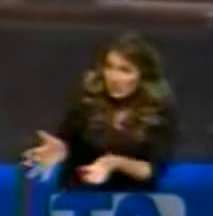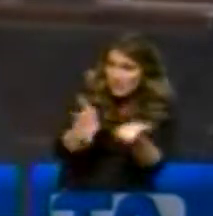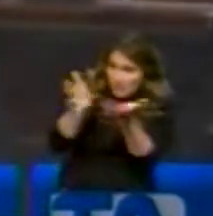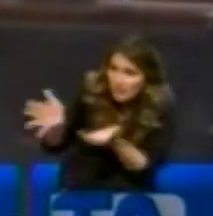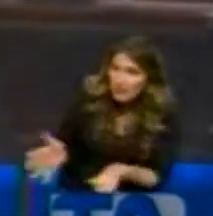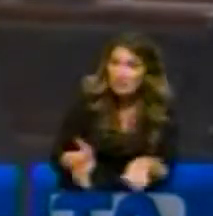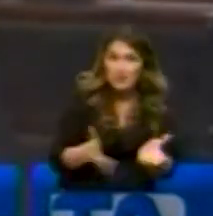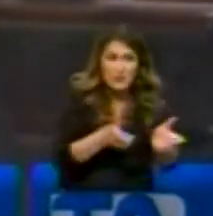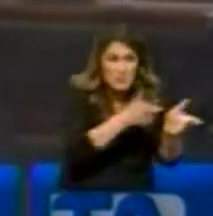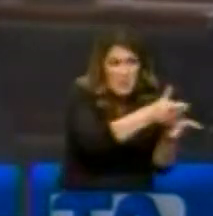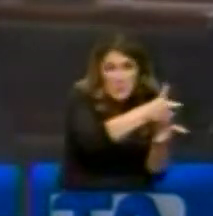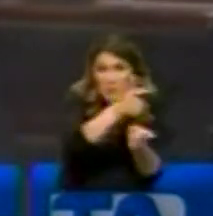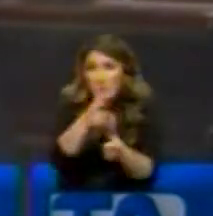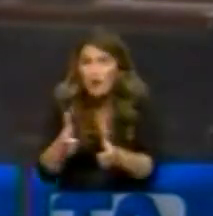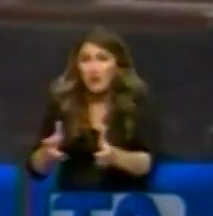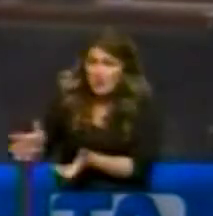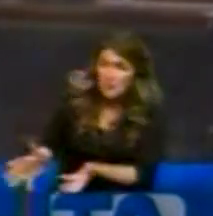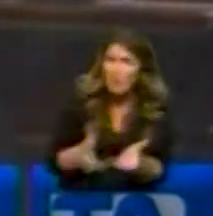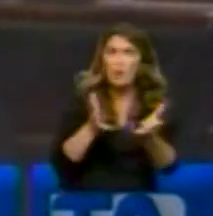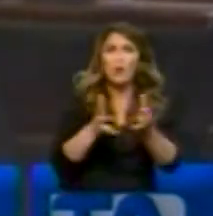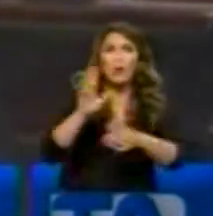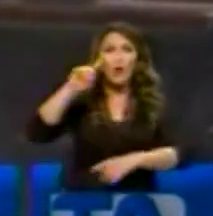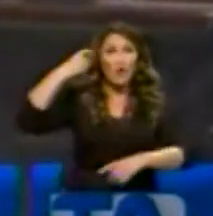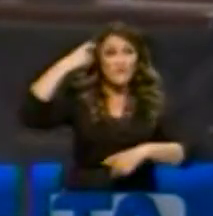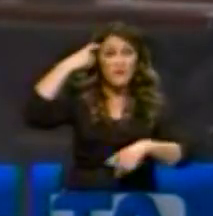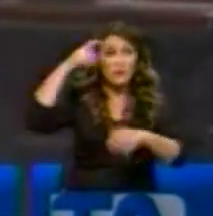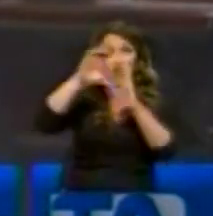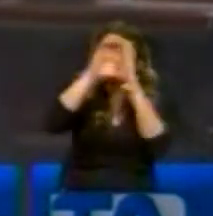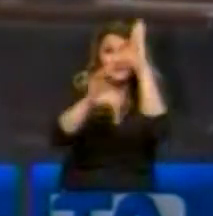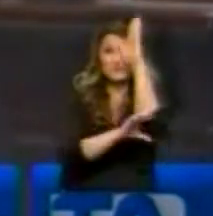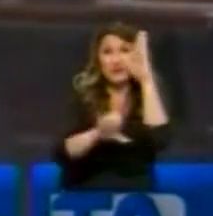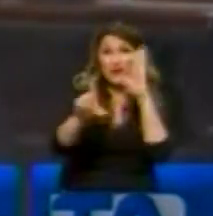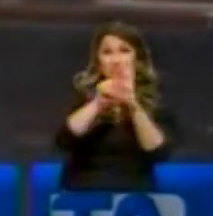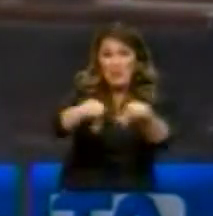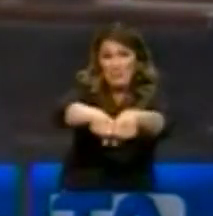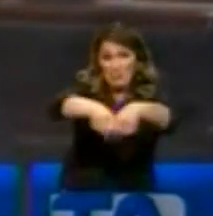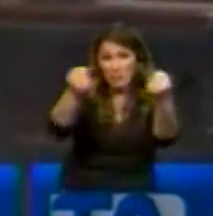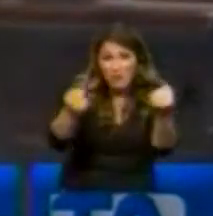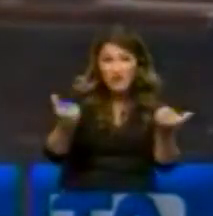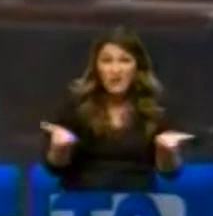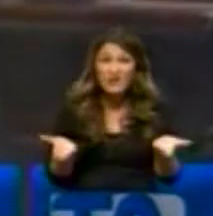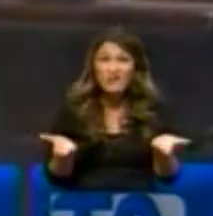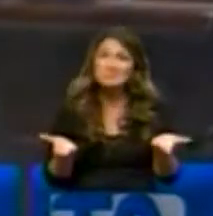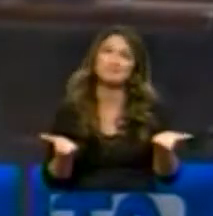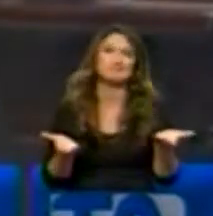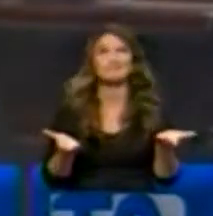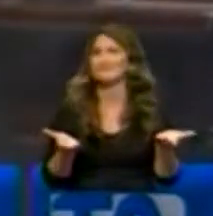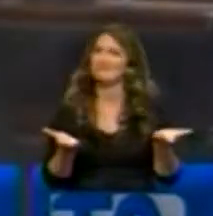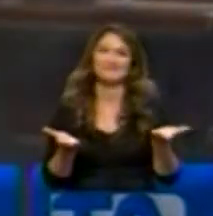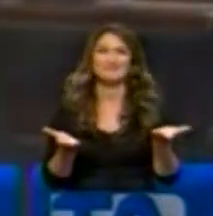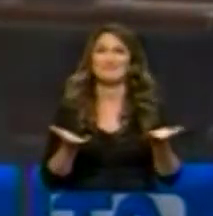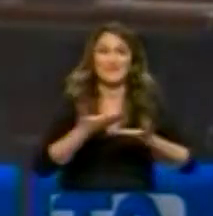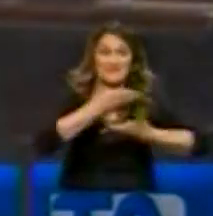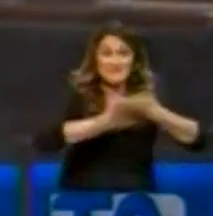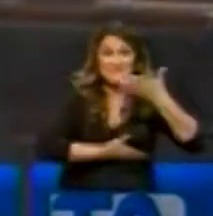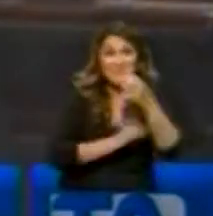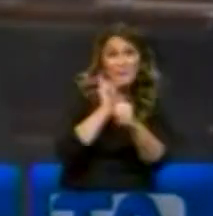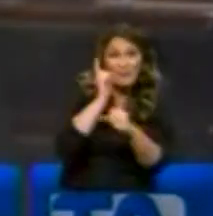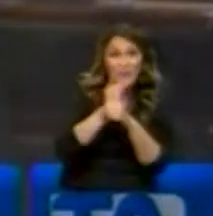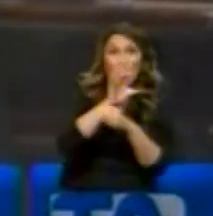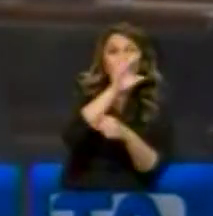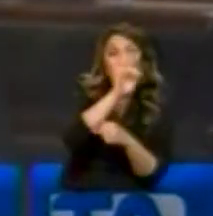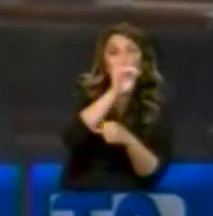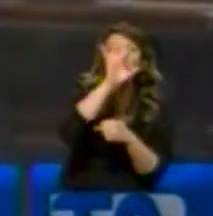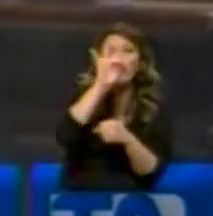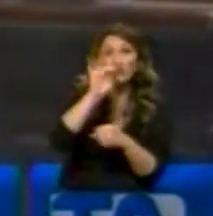no quisimos romper la Constitución y prueba de ello, se derogó el 883 y todos nos